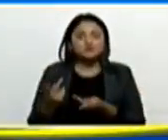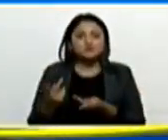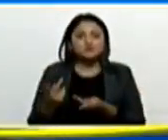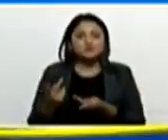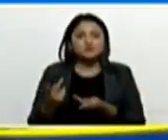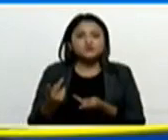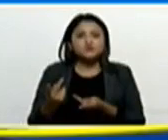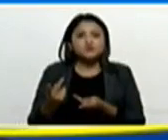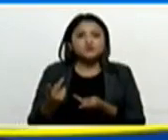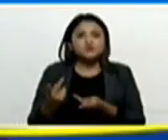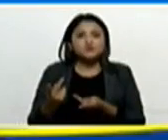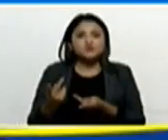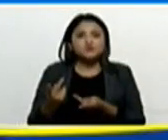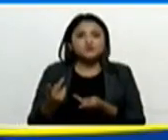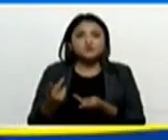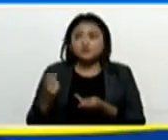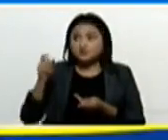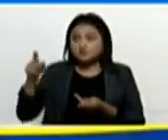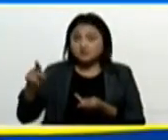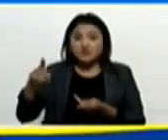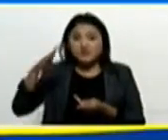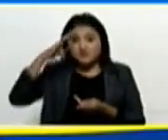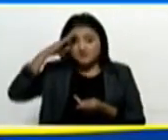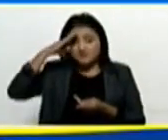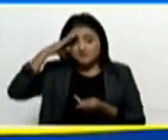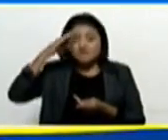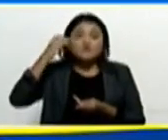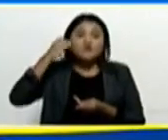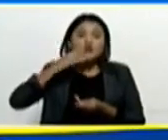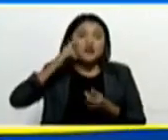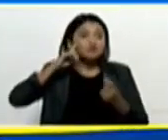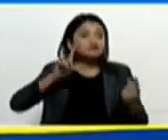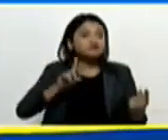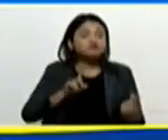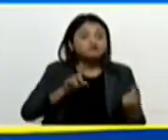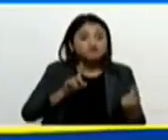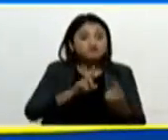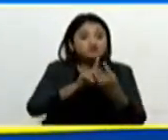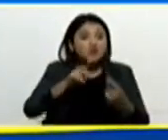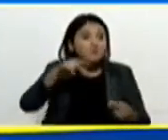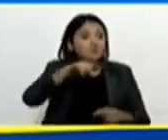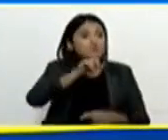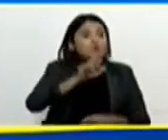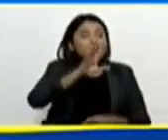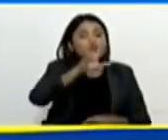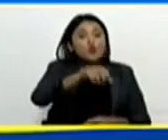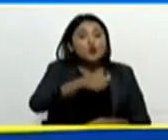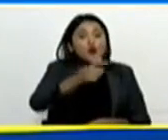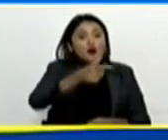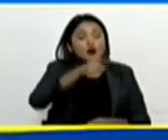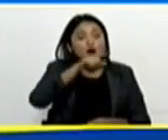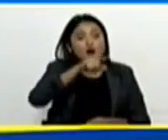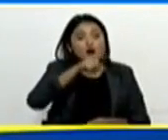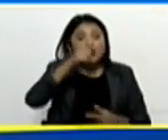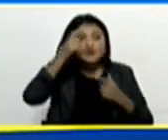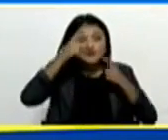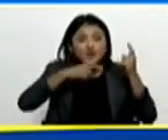a La Habana y Fidel lo recibe en el aeropuerto. O sea, la visión de